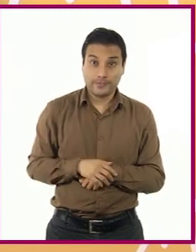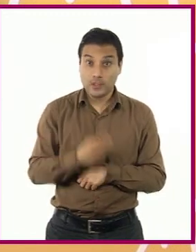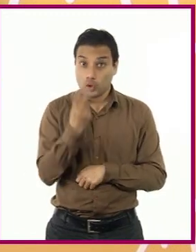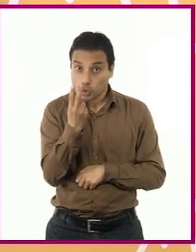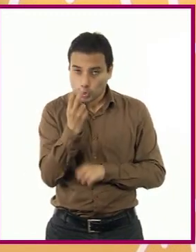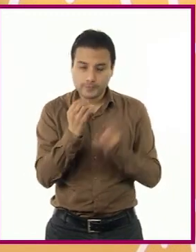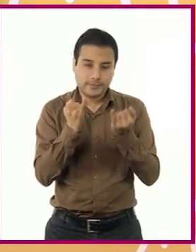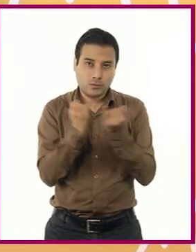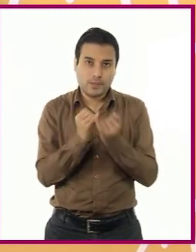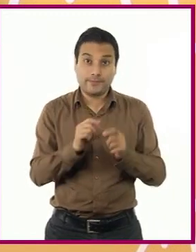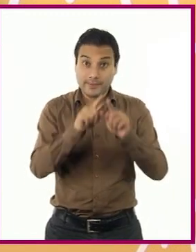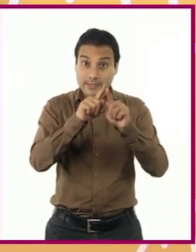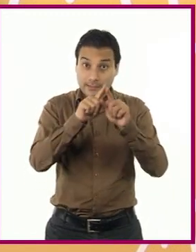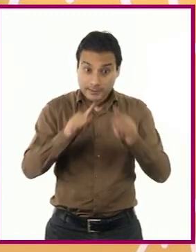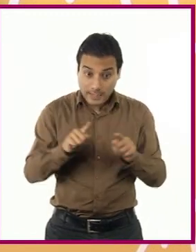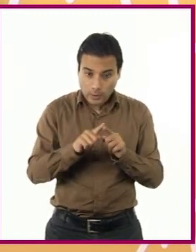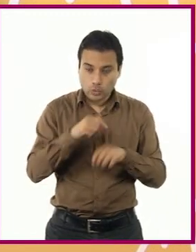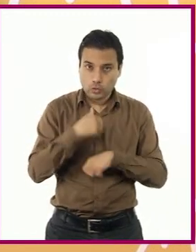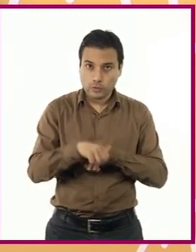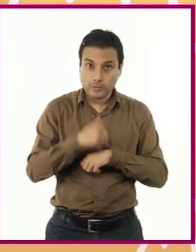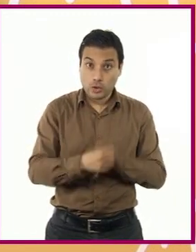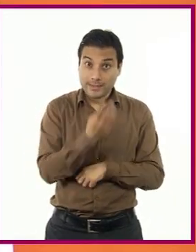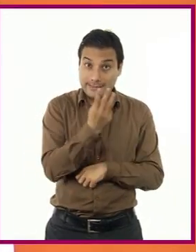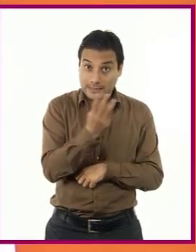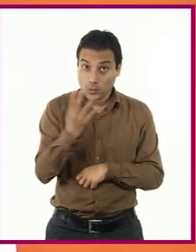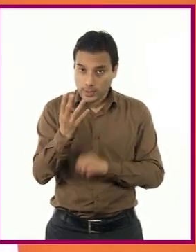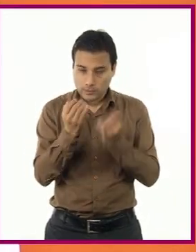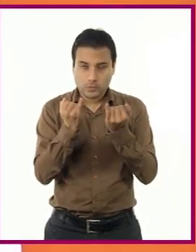3 es congruente con el triángulo 4.